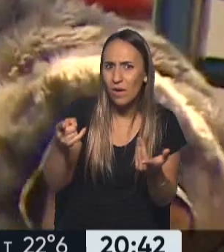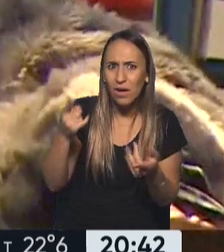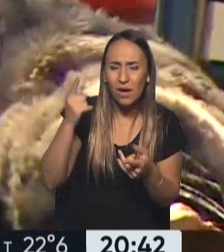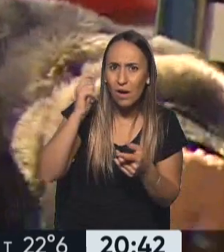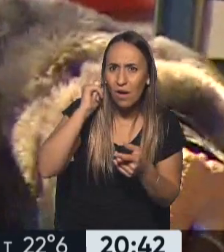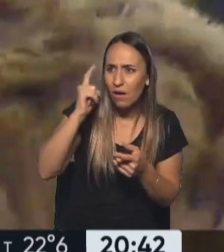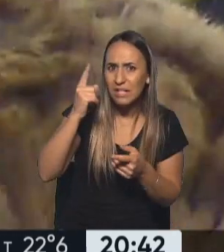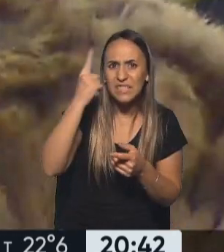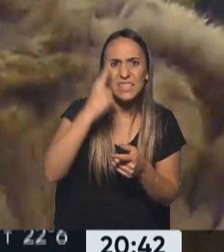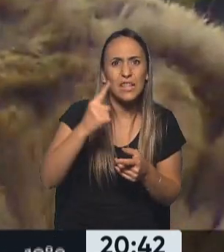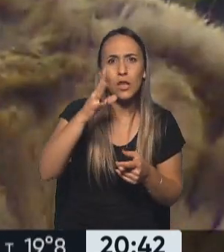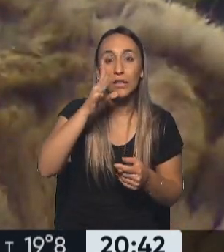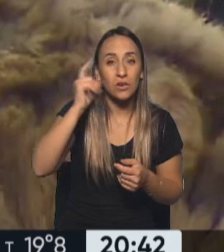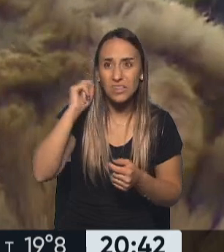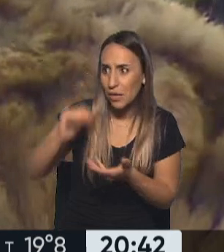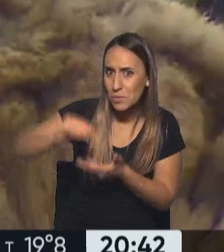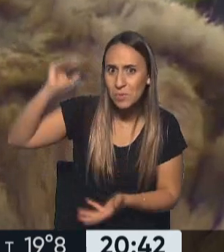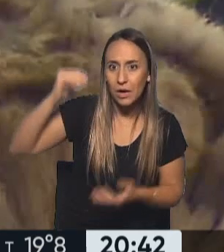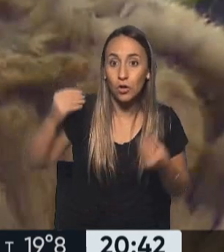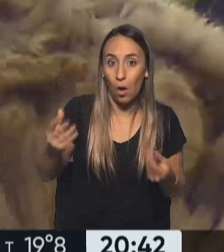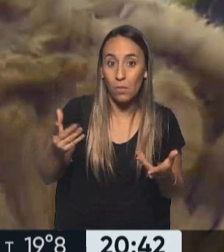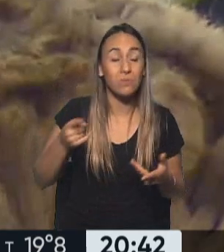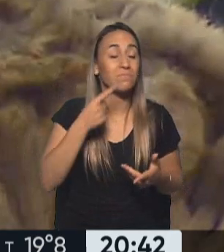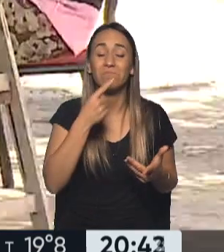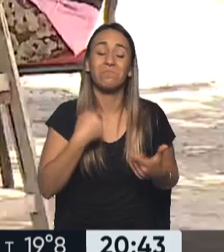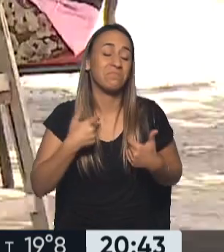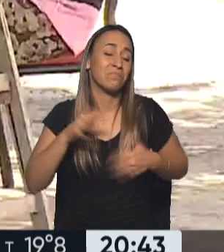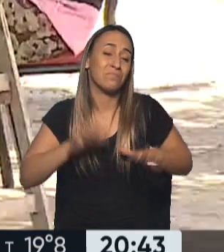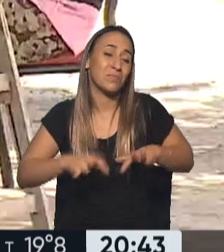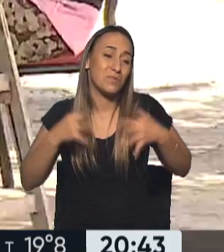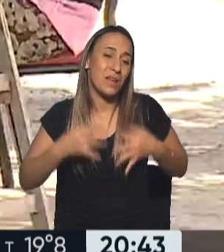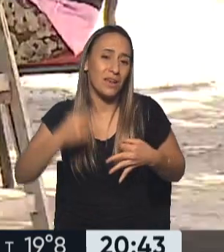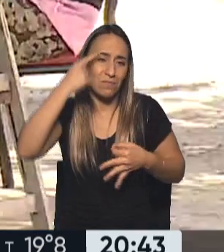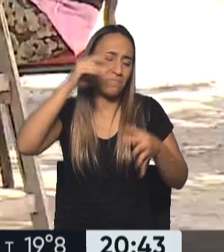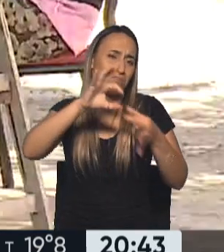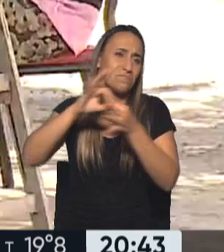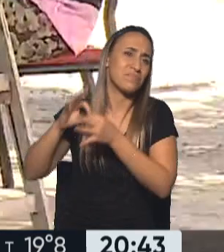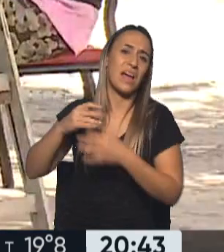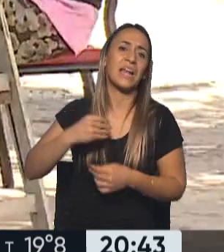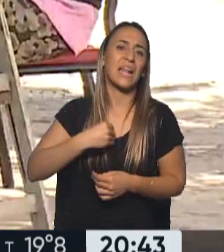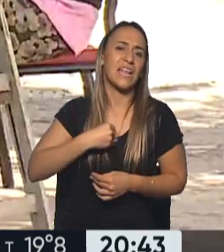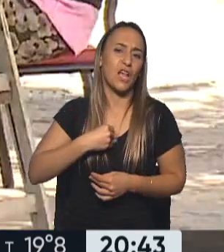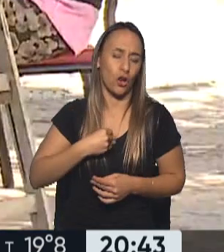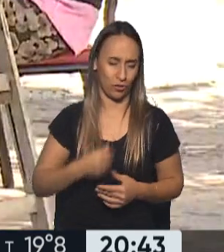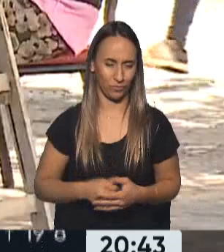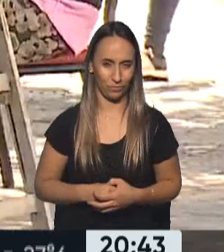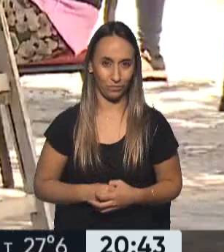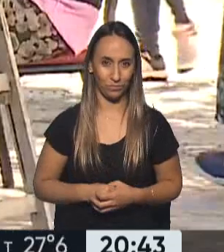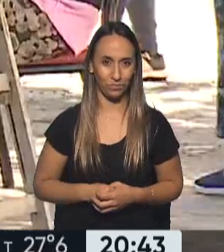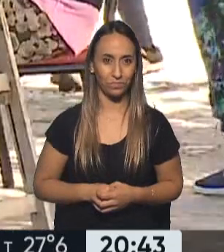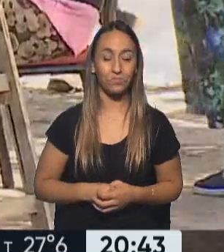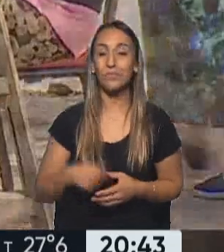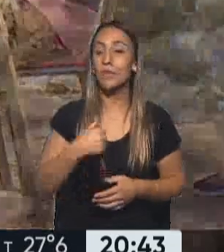años, ella dice que haciendo el bien y se aferra a sus creencias religiosas. Y a mí me